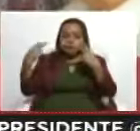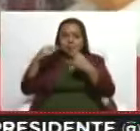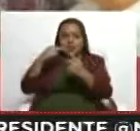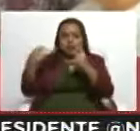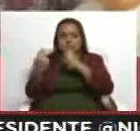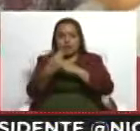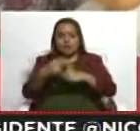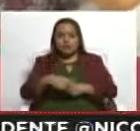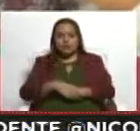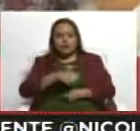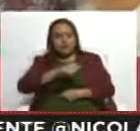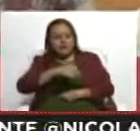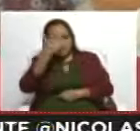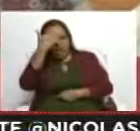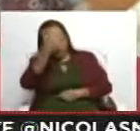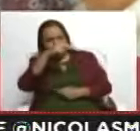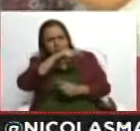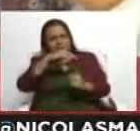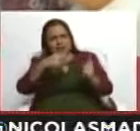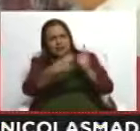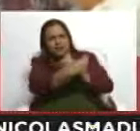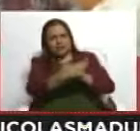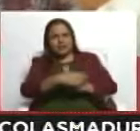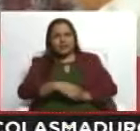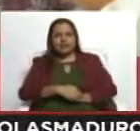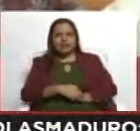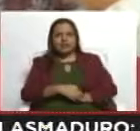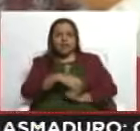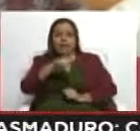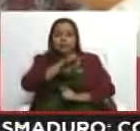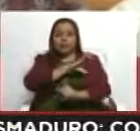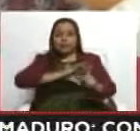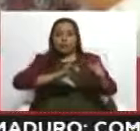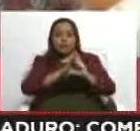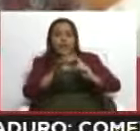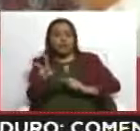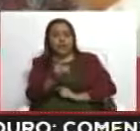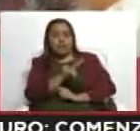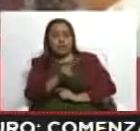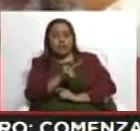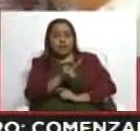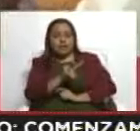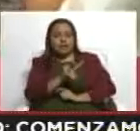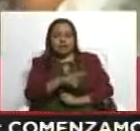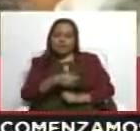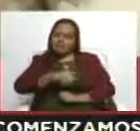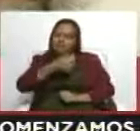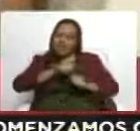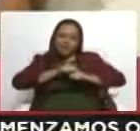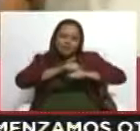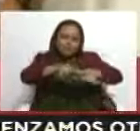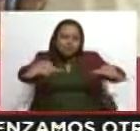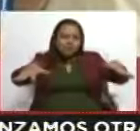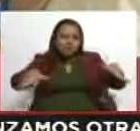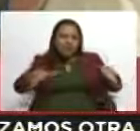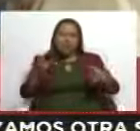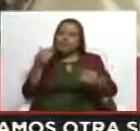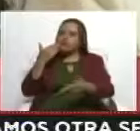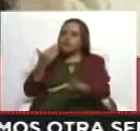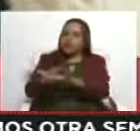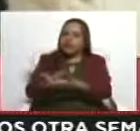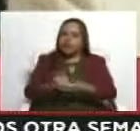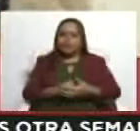360. Bueno, un saludo a 360 y la cultura venezolana pica y se extiende. Muchas gracias.